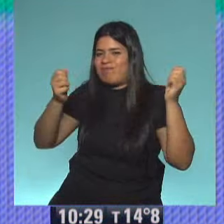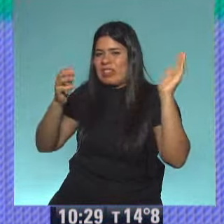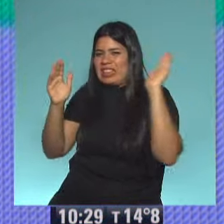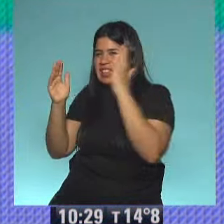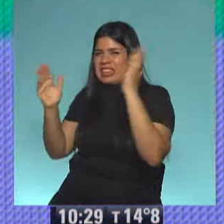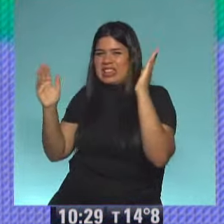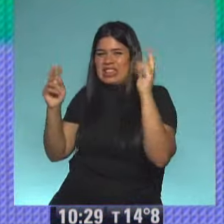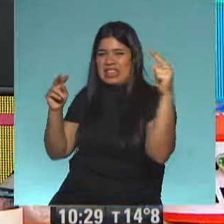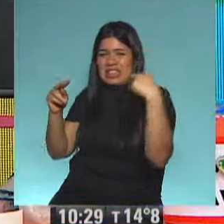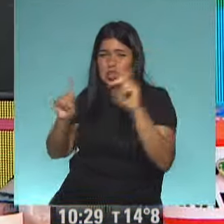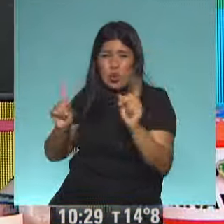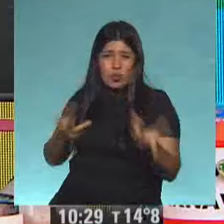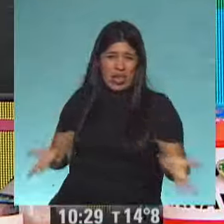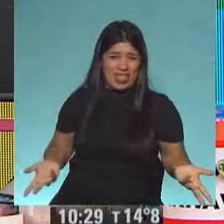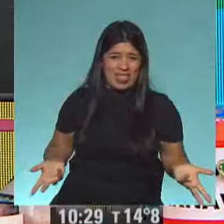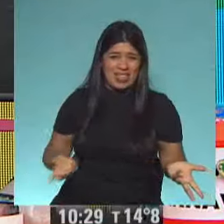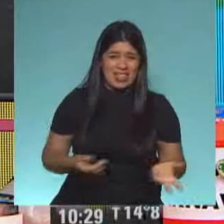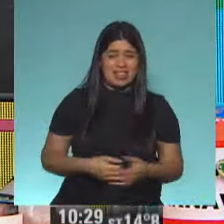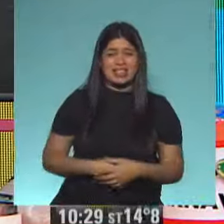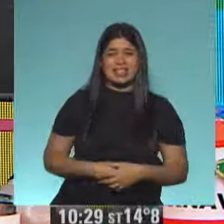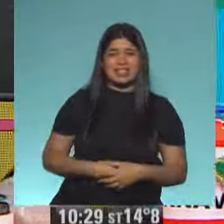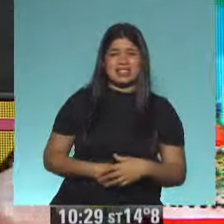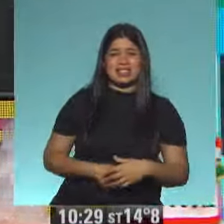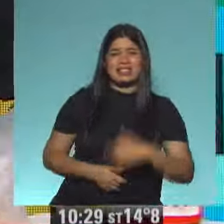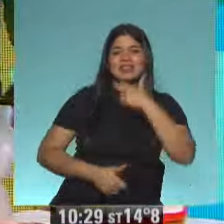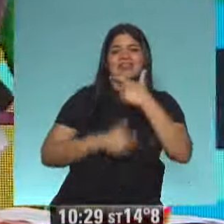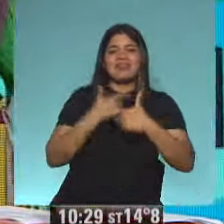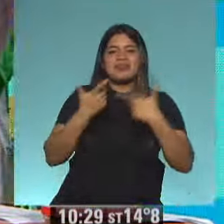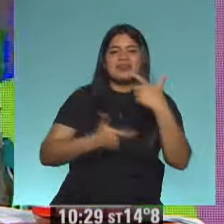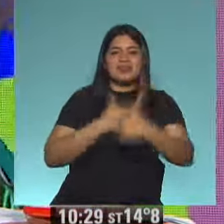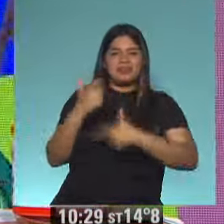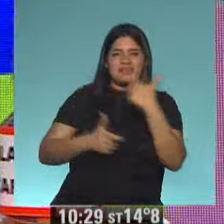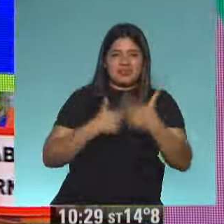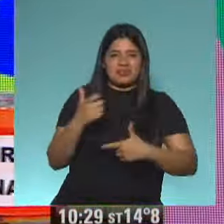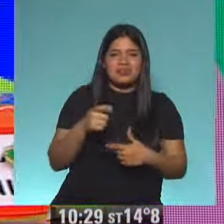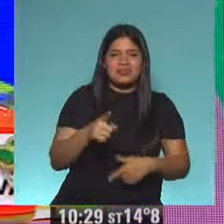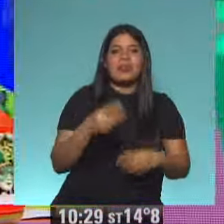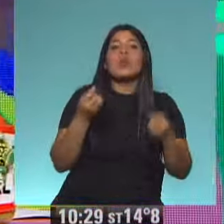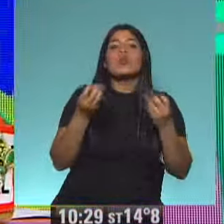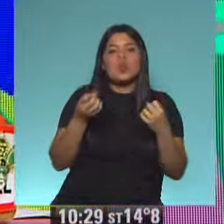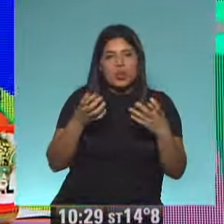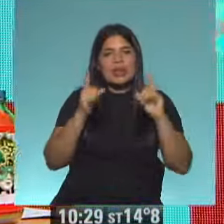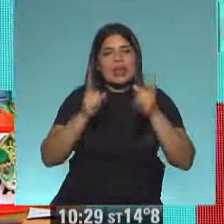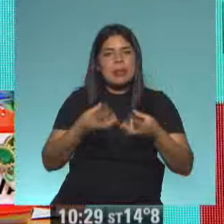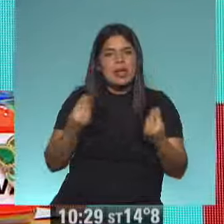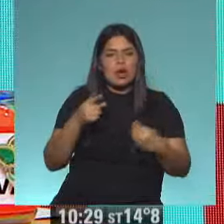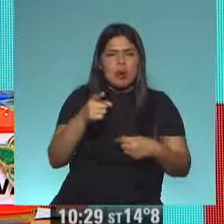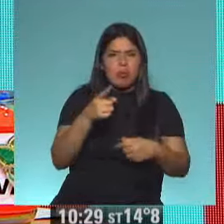no, claro, de no borrarlo con las plumas. Los trajes son brillantes. ¿Qué más observaron los chicos?